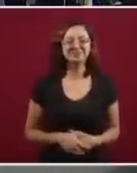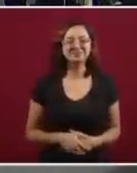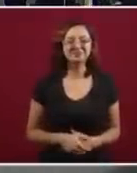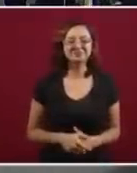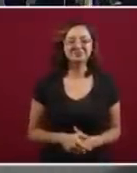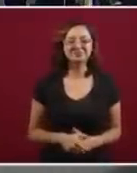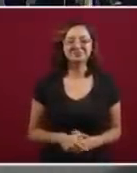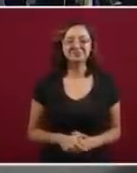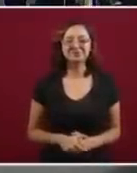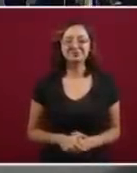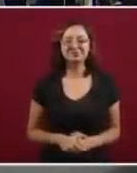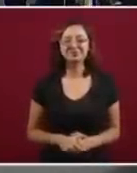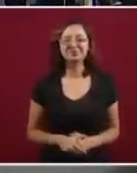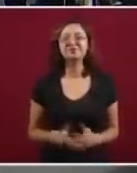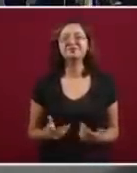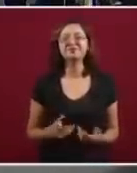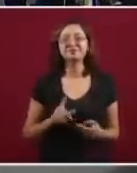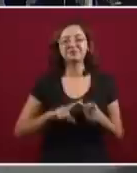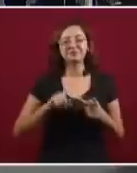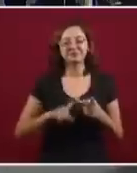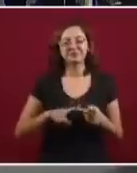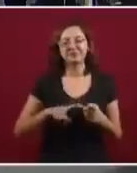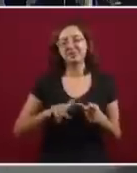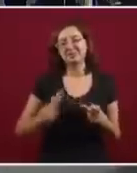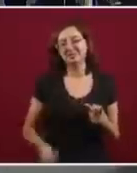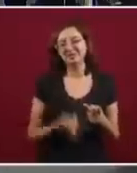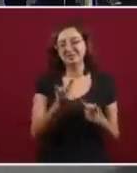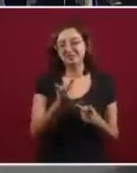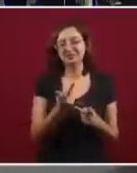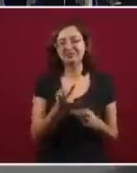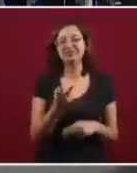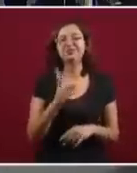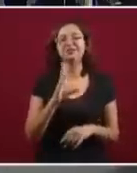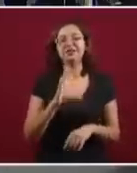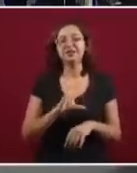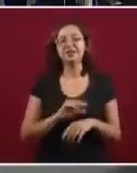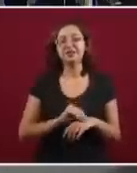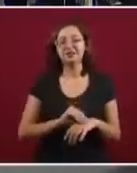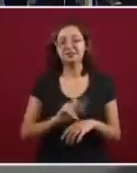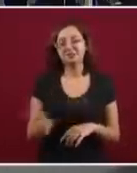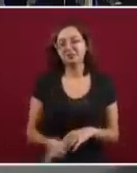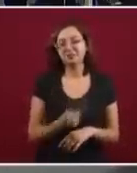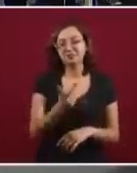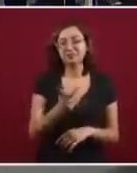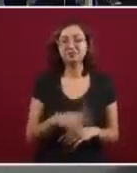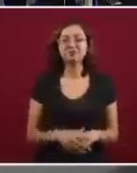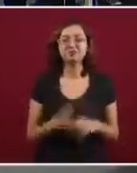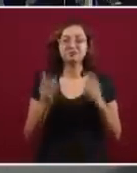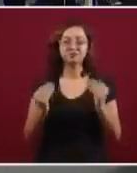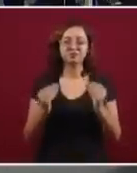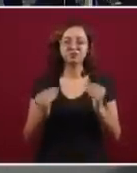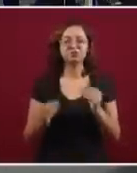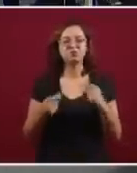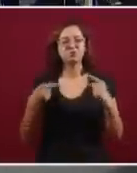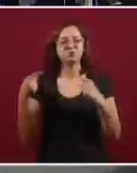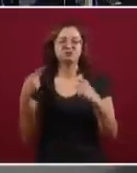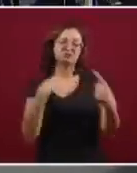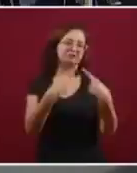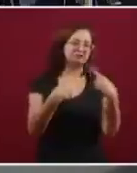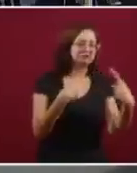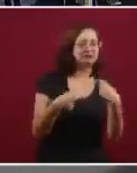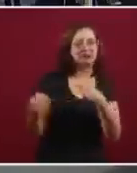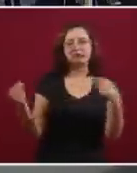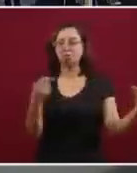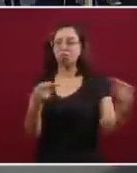aunque presiente otra segunda pregunta si me lo permite se han dicho muchos dimes y diretes sobre